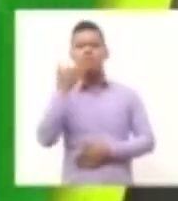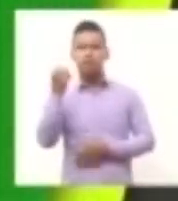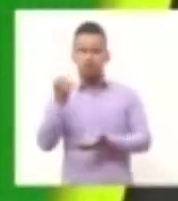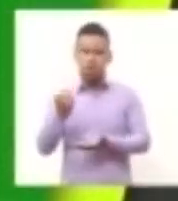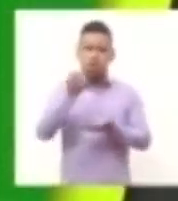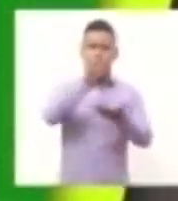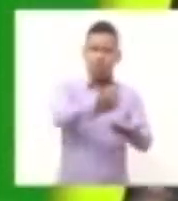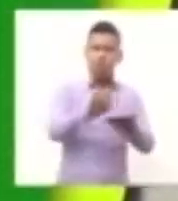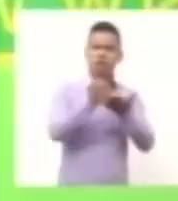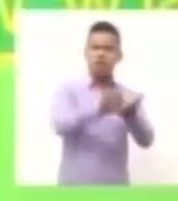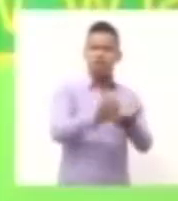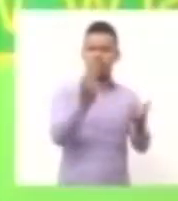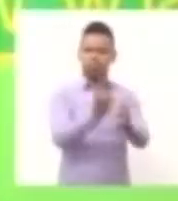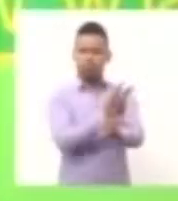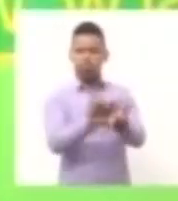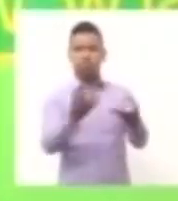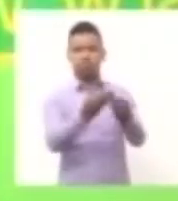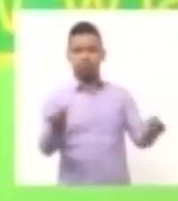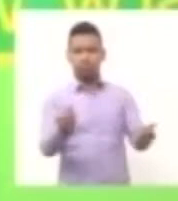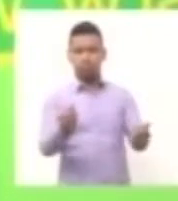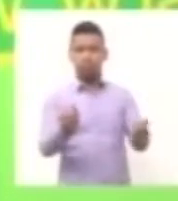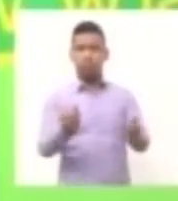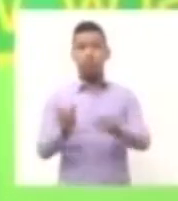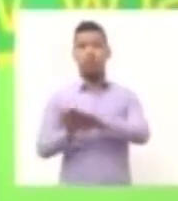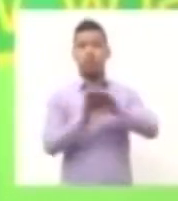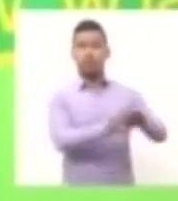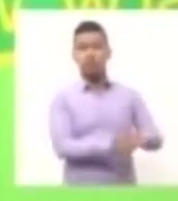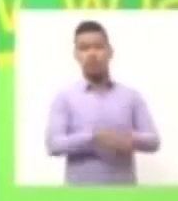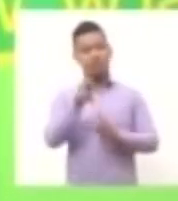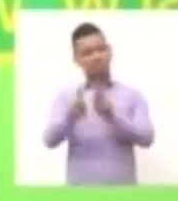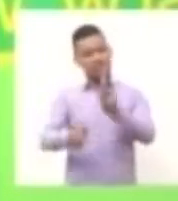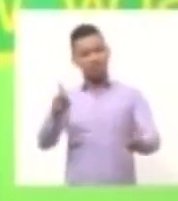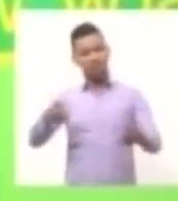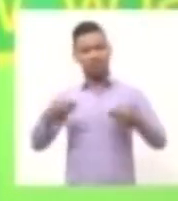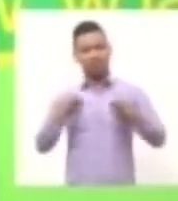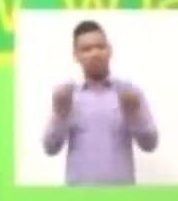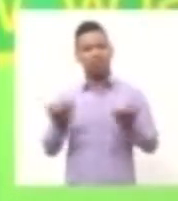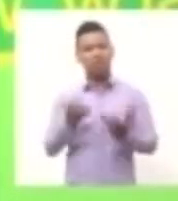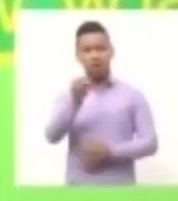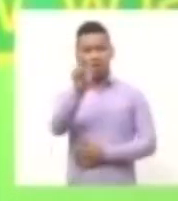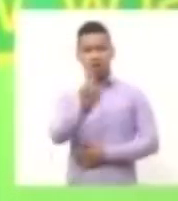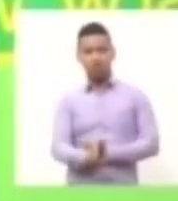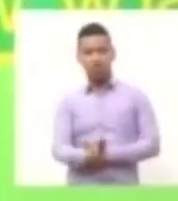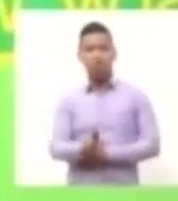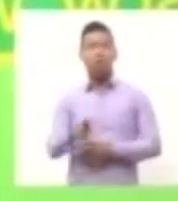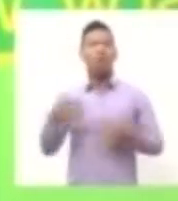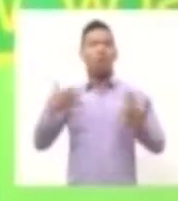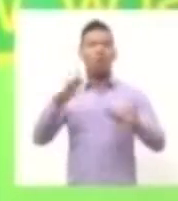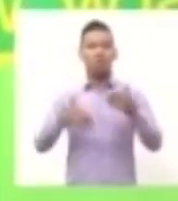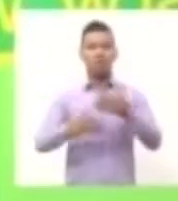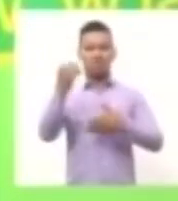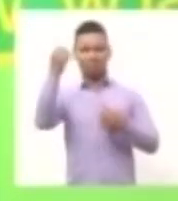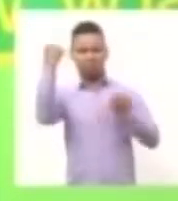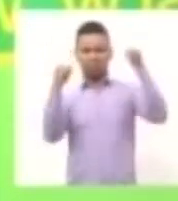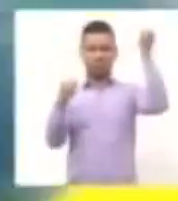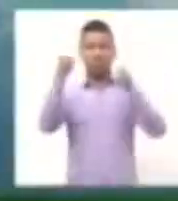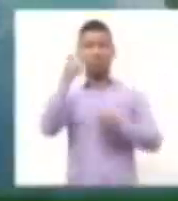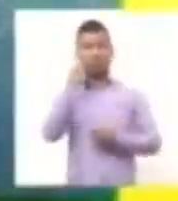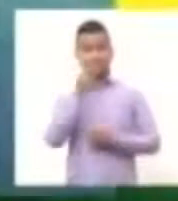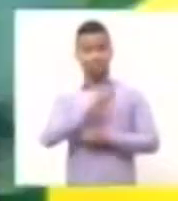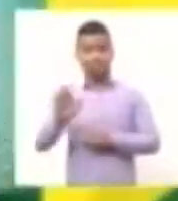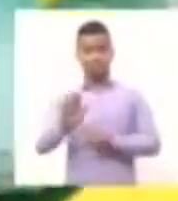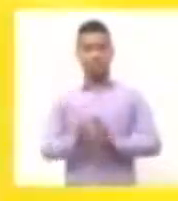arma contra la inseguridad. Y los habitantes del suroccidente disfrutaron del lanzamiento de su carnaval. Ya nos vemos.